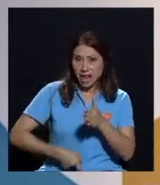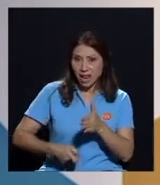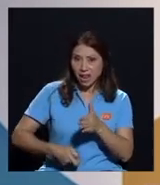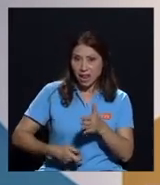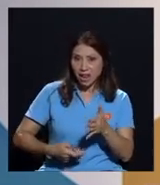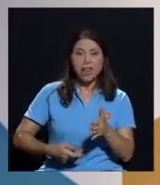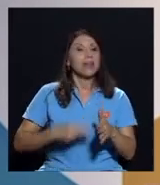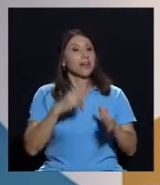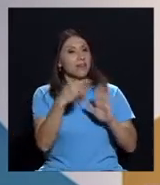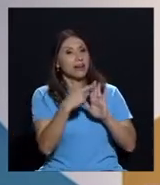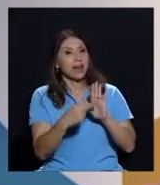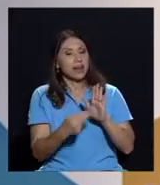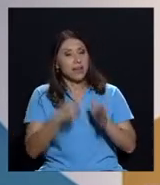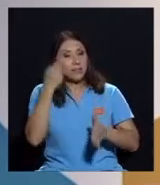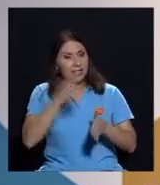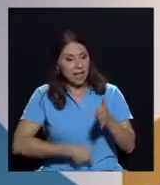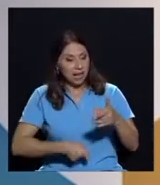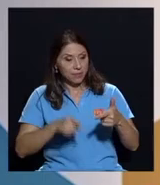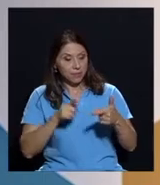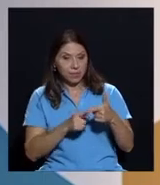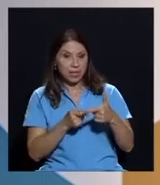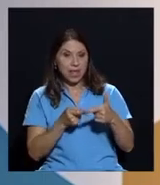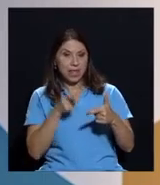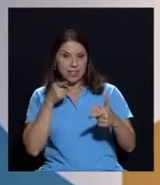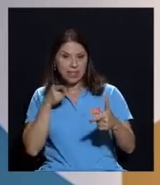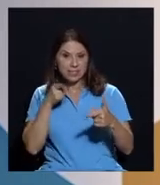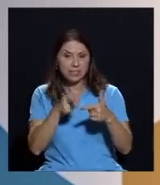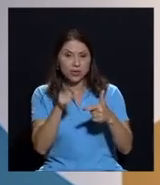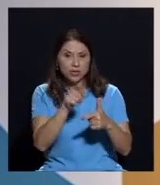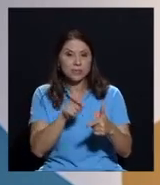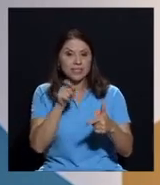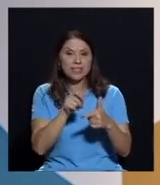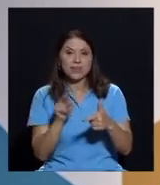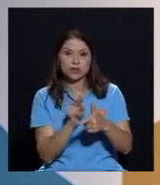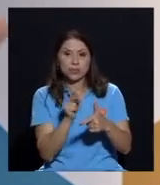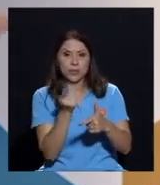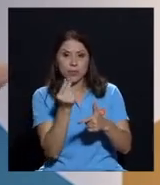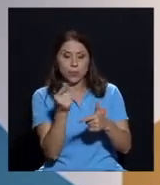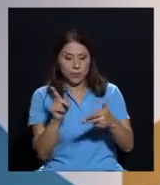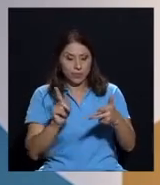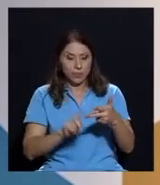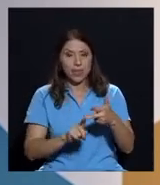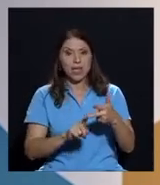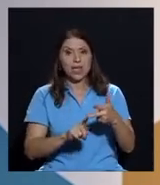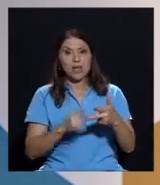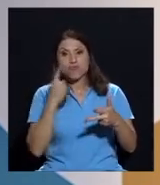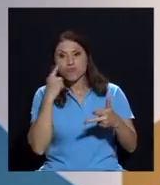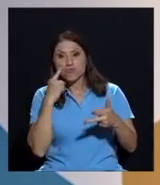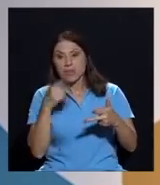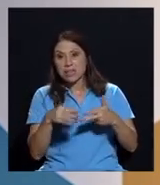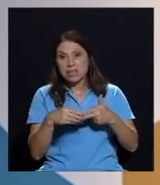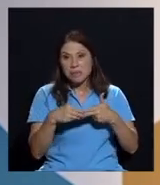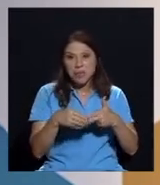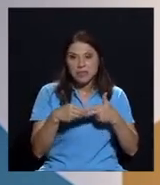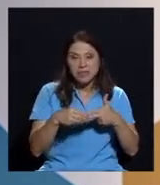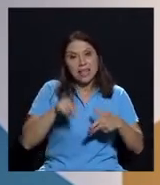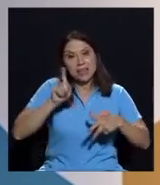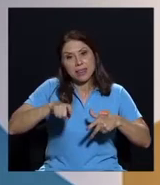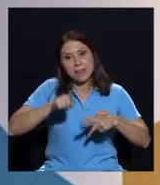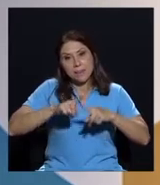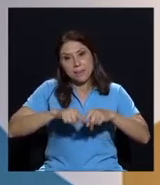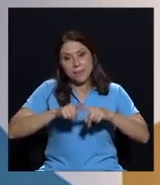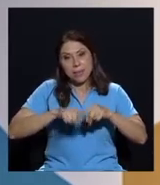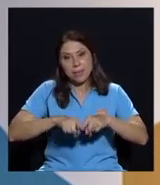y reducción de los gastos de los del margen de flexibilidad que tenemos reducción del gasto en la medida de lo posible